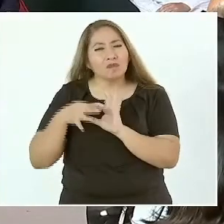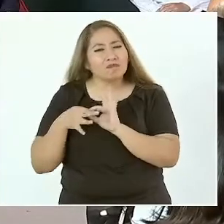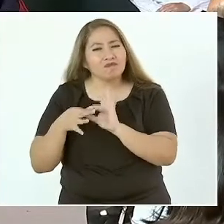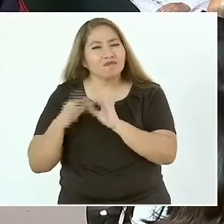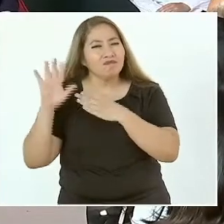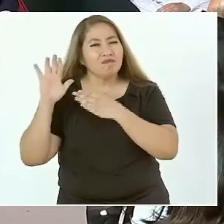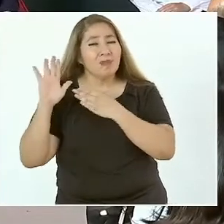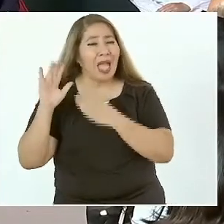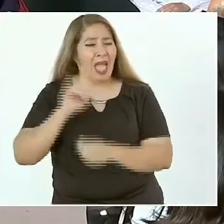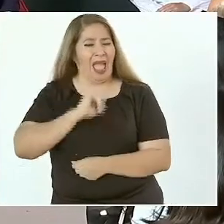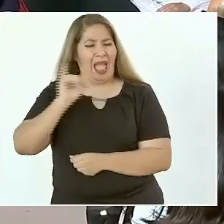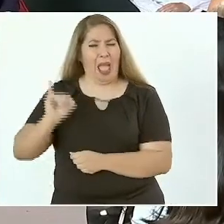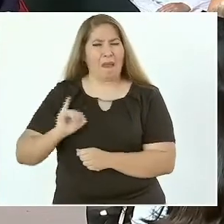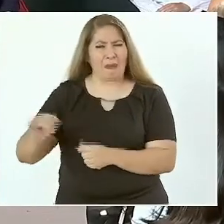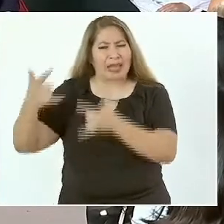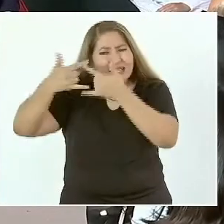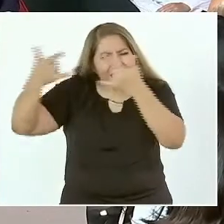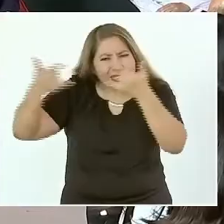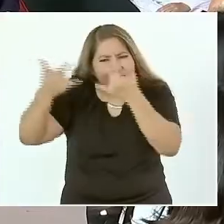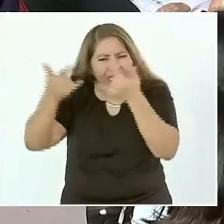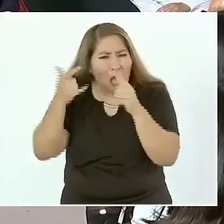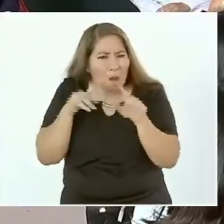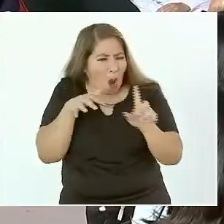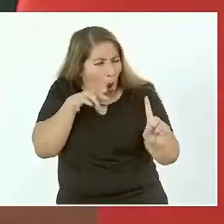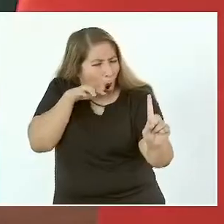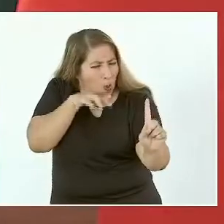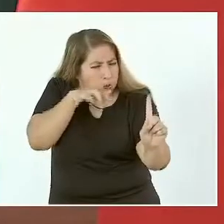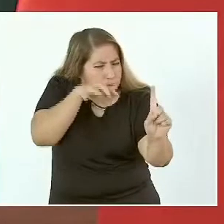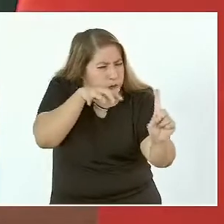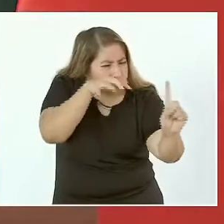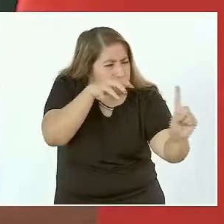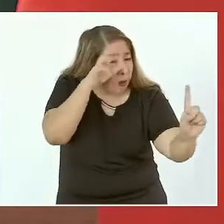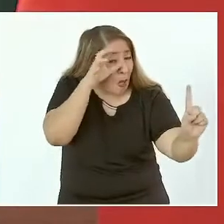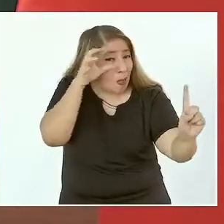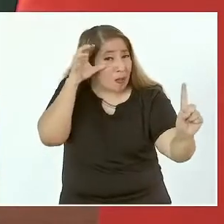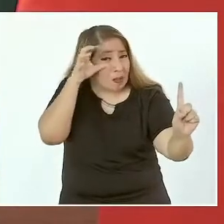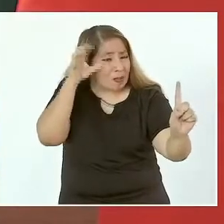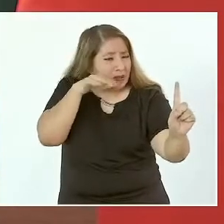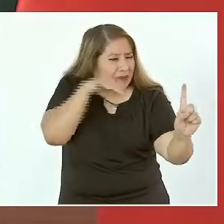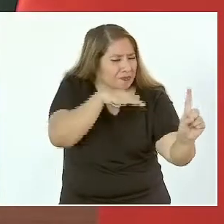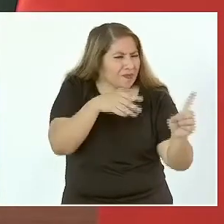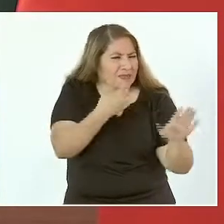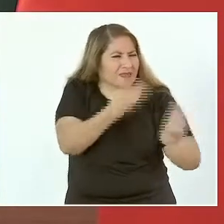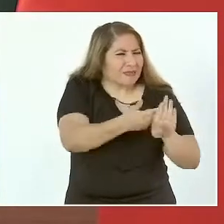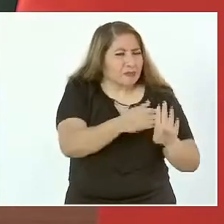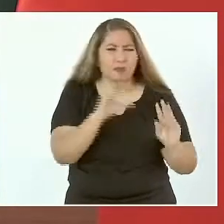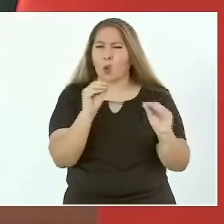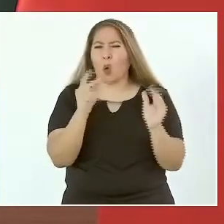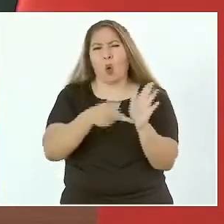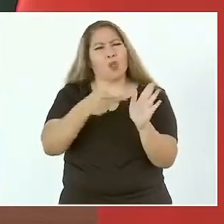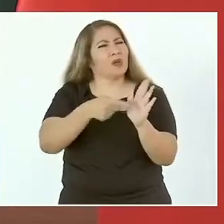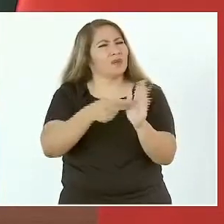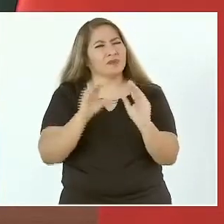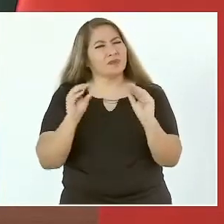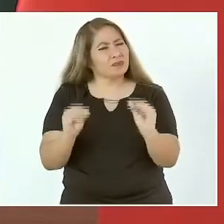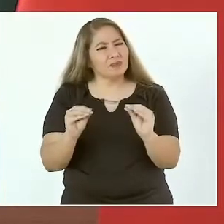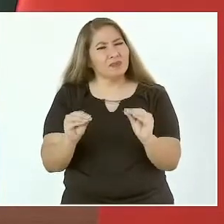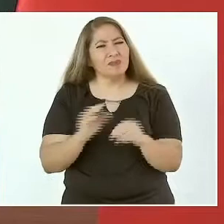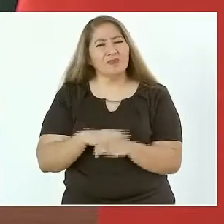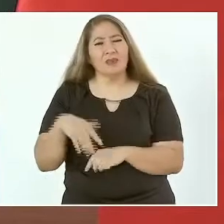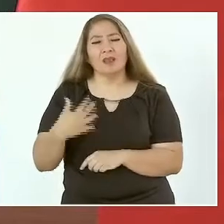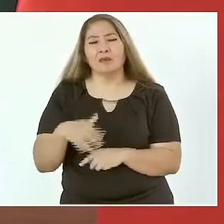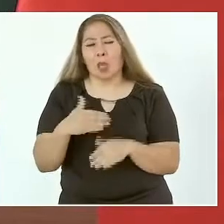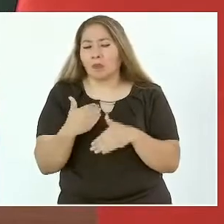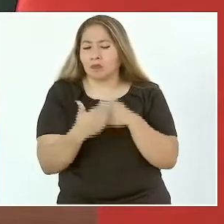permitir que nunca más historias como las persecuciones antichinas se repitan. Reconocer nuestras propias hostilidades nos